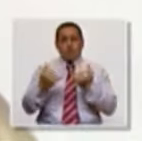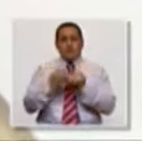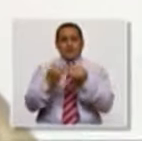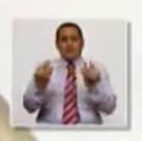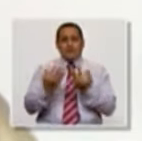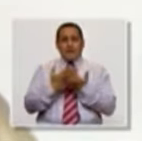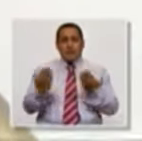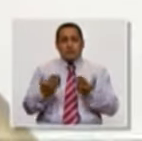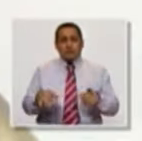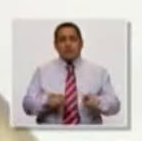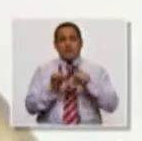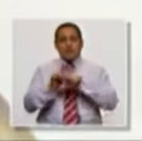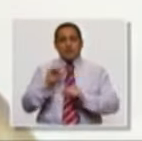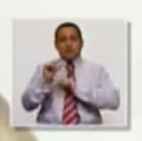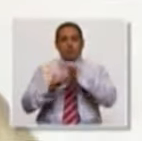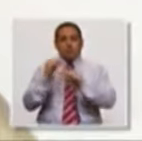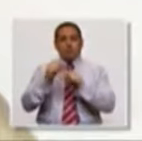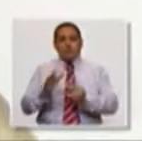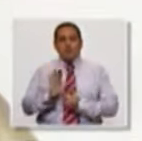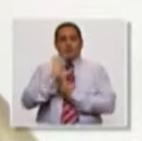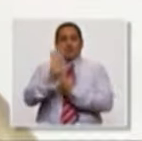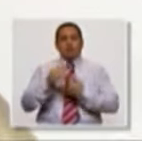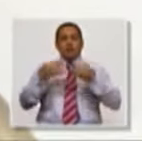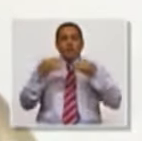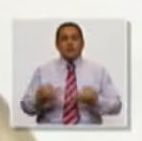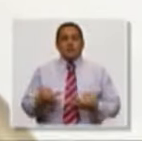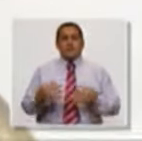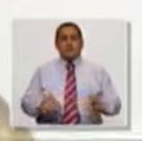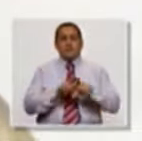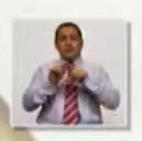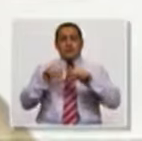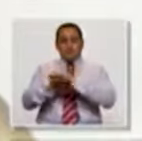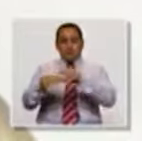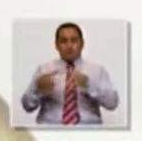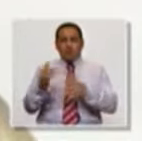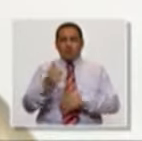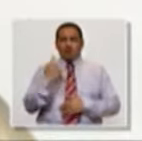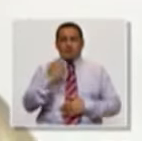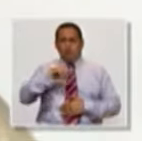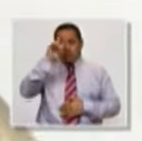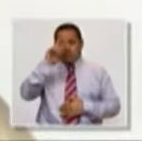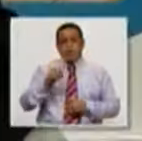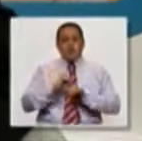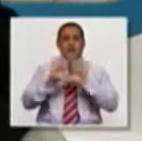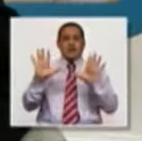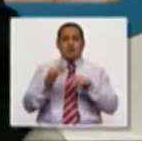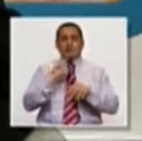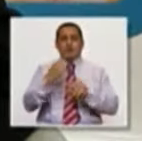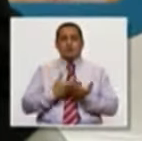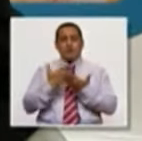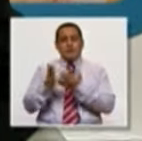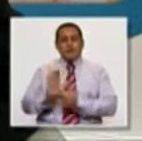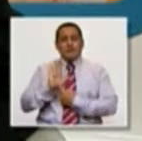pautas se vayan, digamos, aplicando correctamente en el sistema a nivel nacional, ¿no? Claro, es una